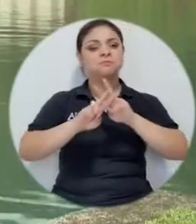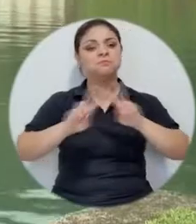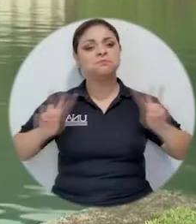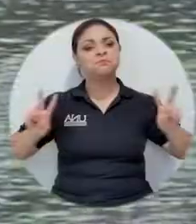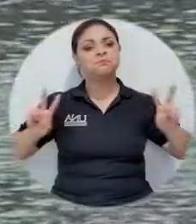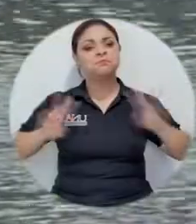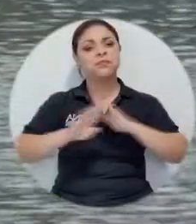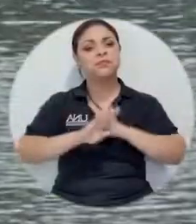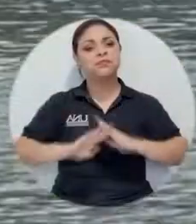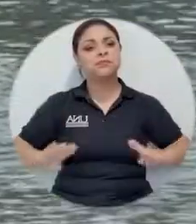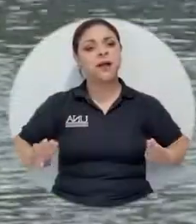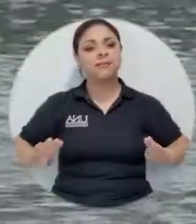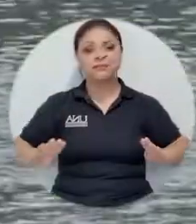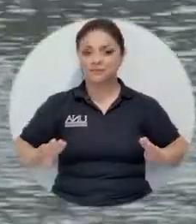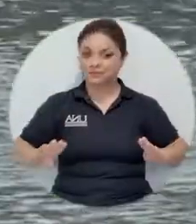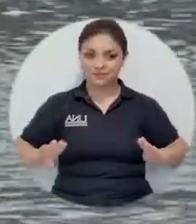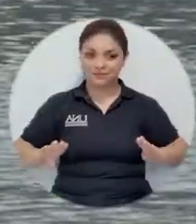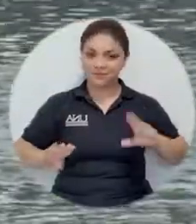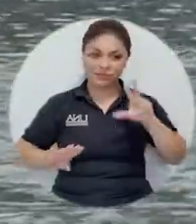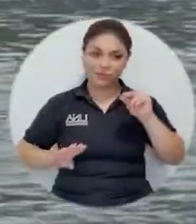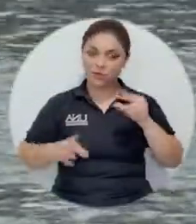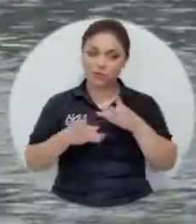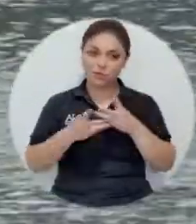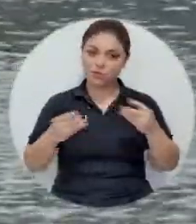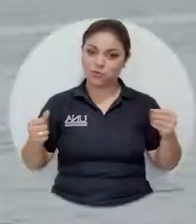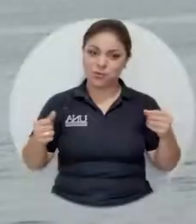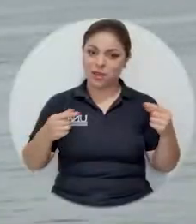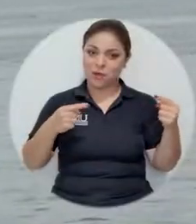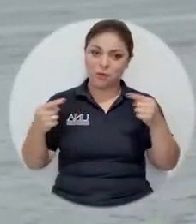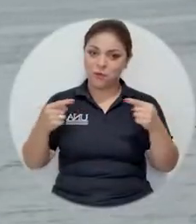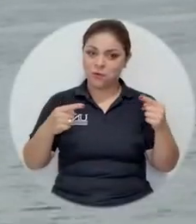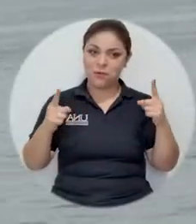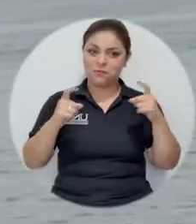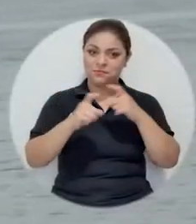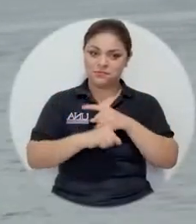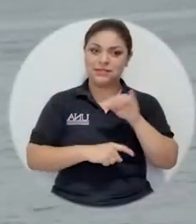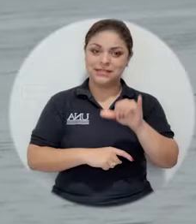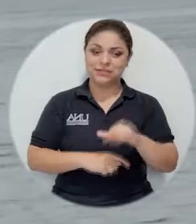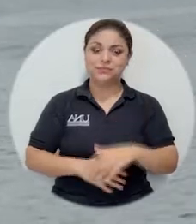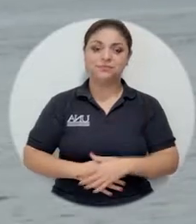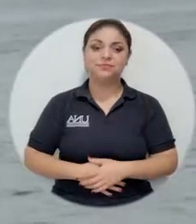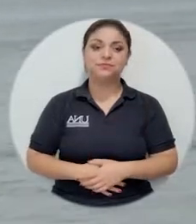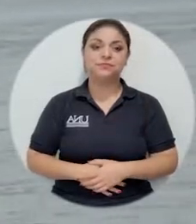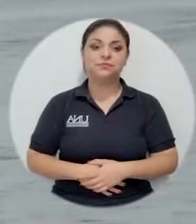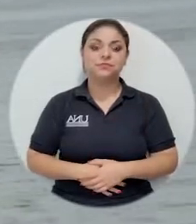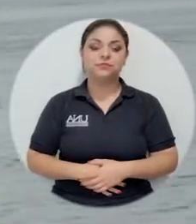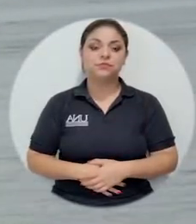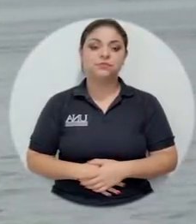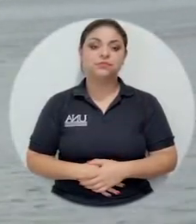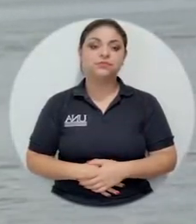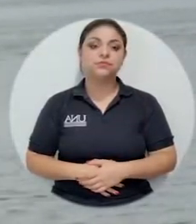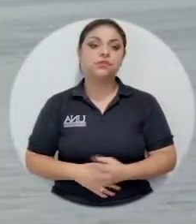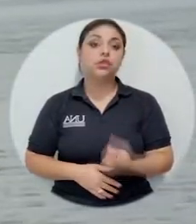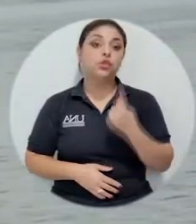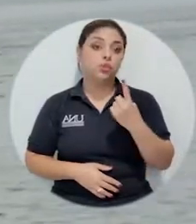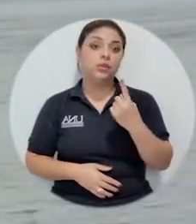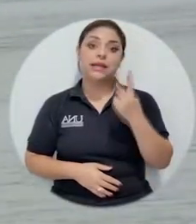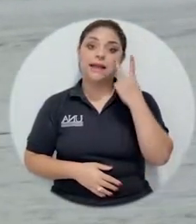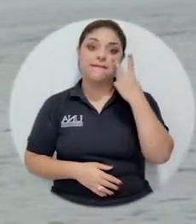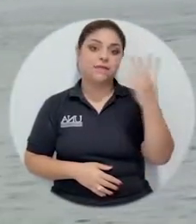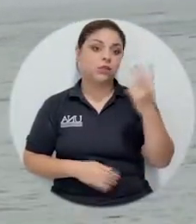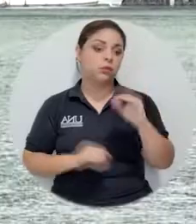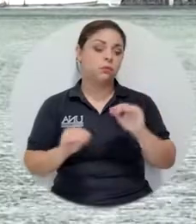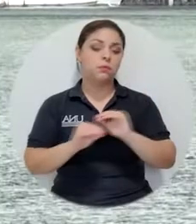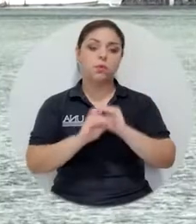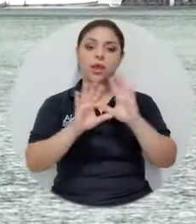en paz, que el costarricense es pacífico, no resuelve este tipo de complicaciones. Y uno de los que se ha hecho muy evidente